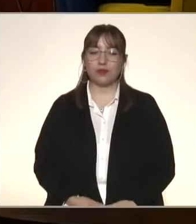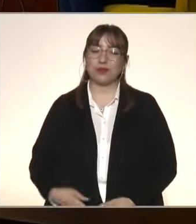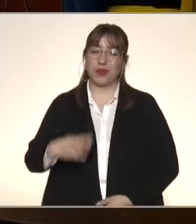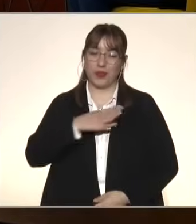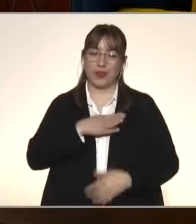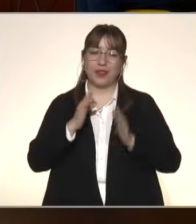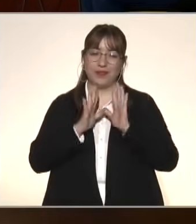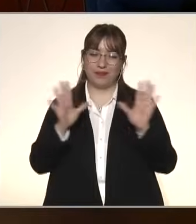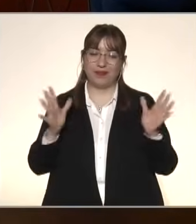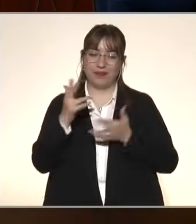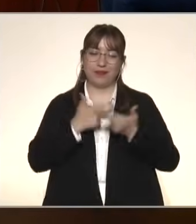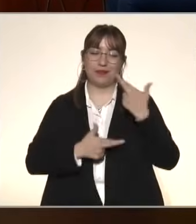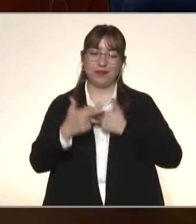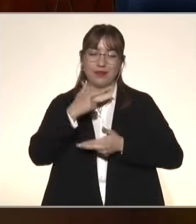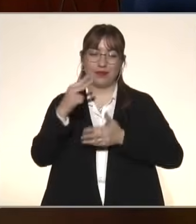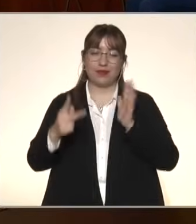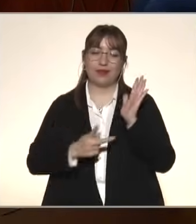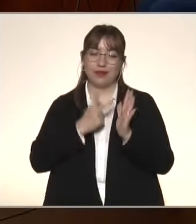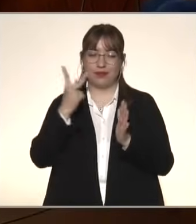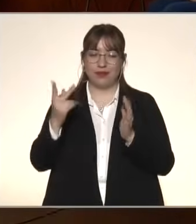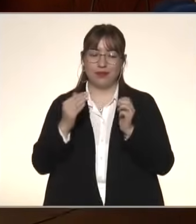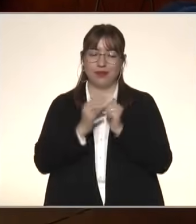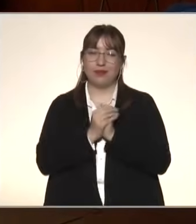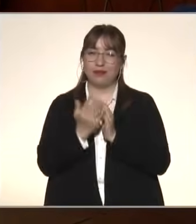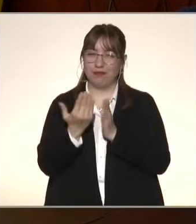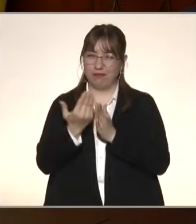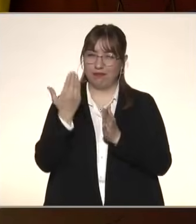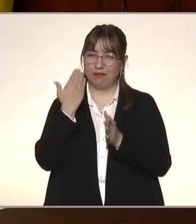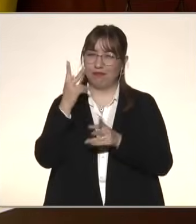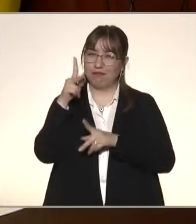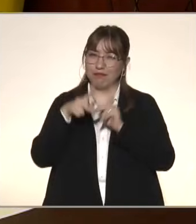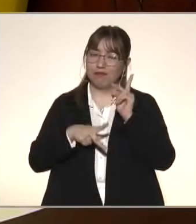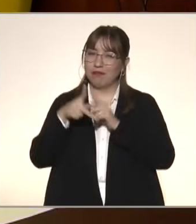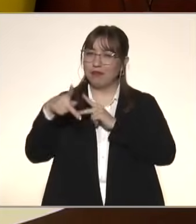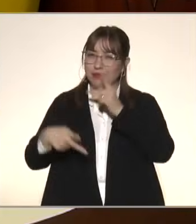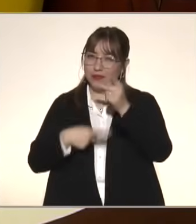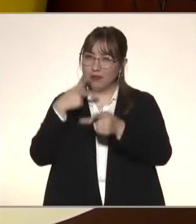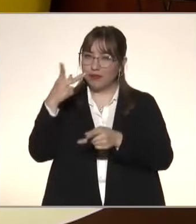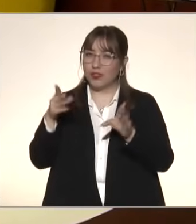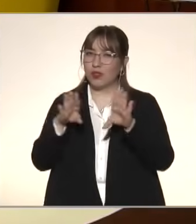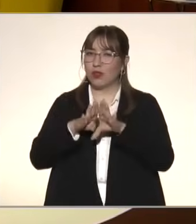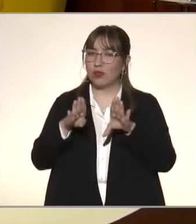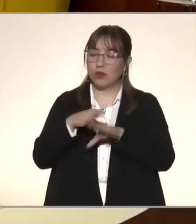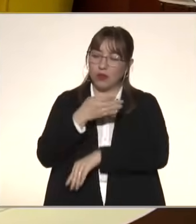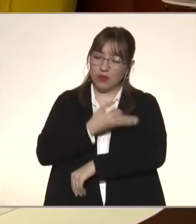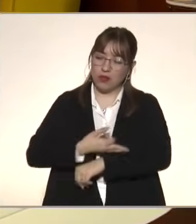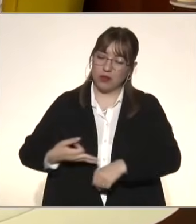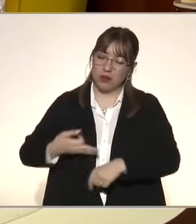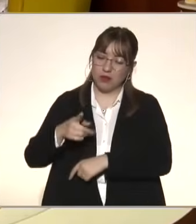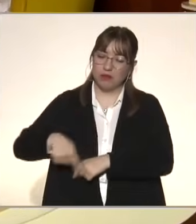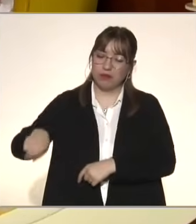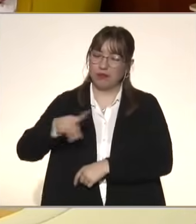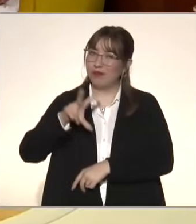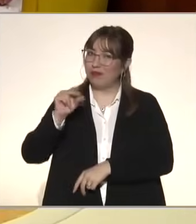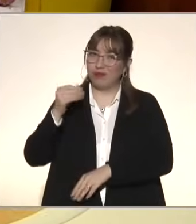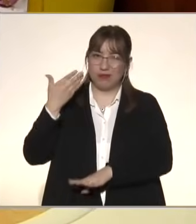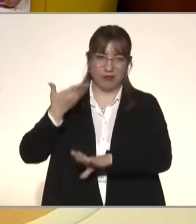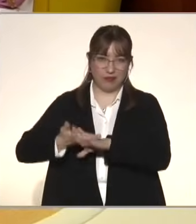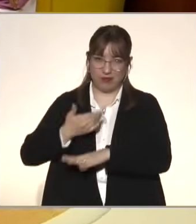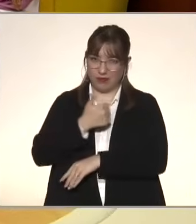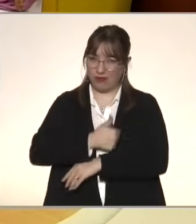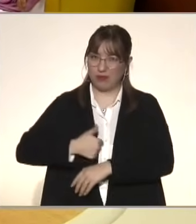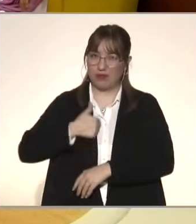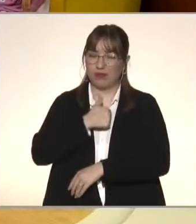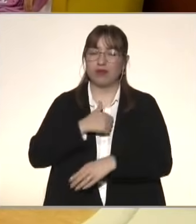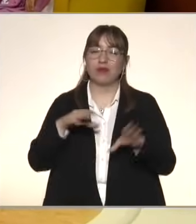Bueno, pues ya estamos aquí de regreso y nos quedamos preguntándonos cómo no lastimar a los familiares. Y creo que también ese es un punto interesante desde dos